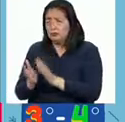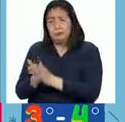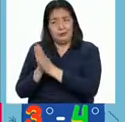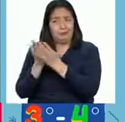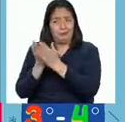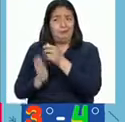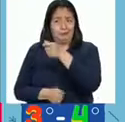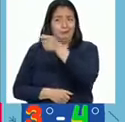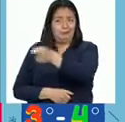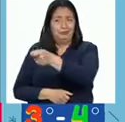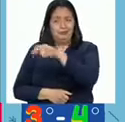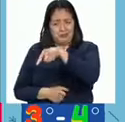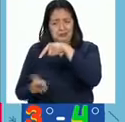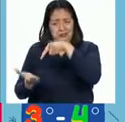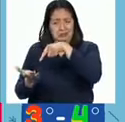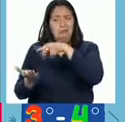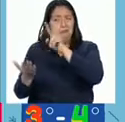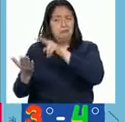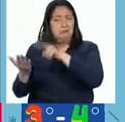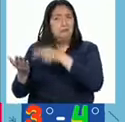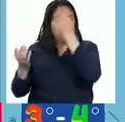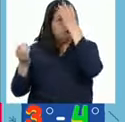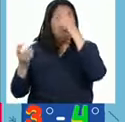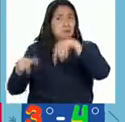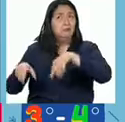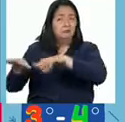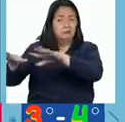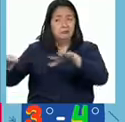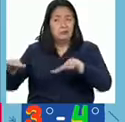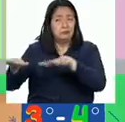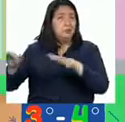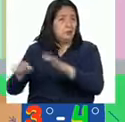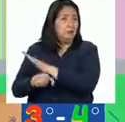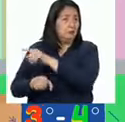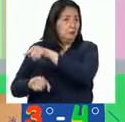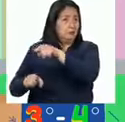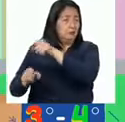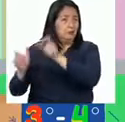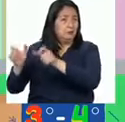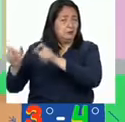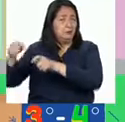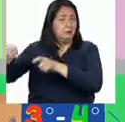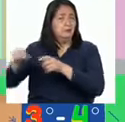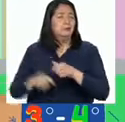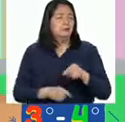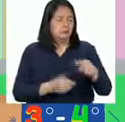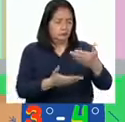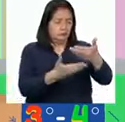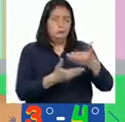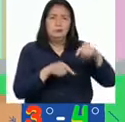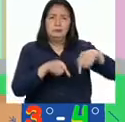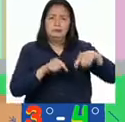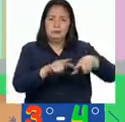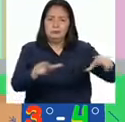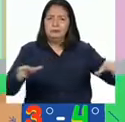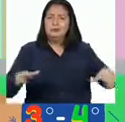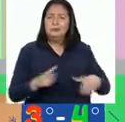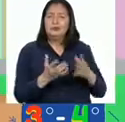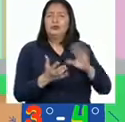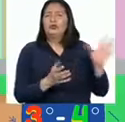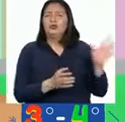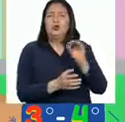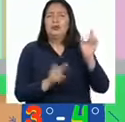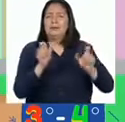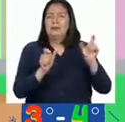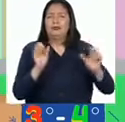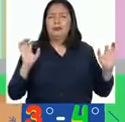tengo un folleto donde puedes encontrar la información sobre el espacio público o total. Usted está en el espacio público o